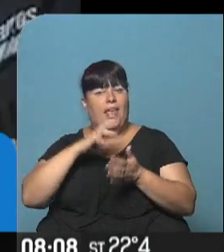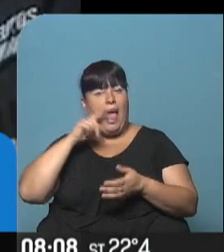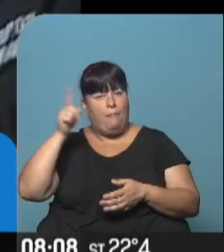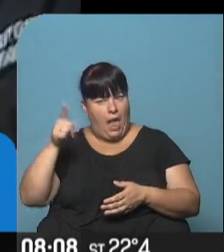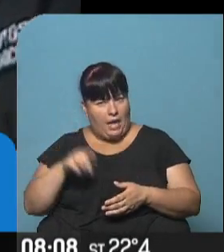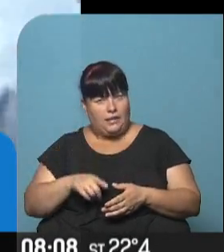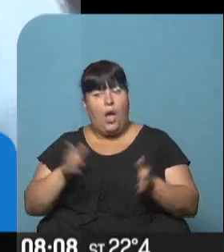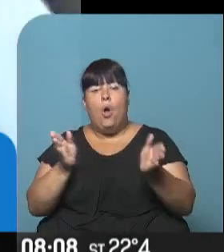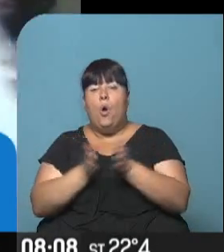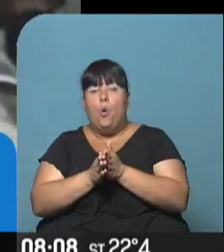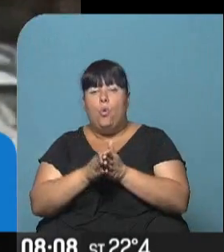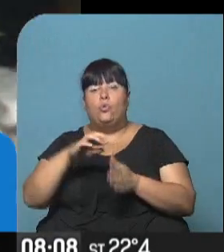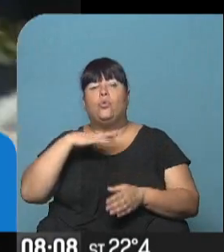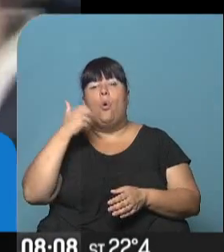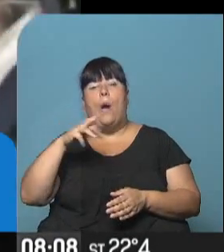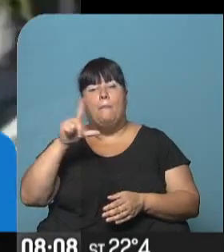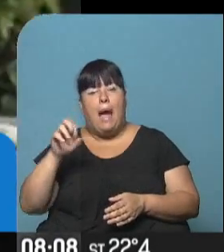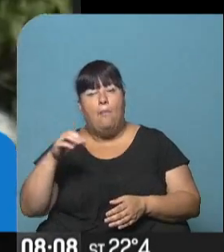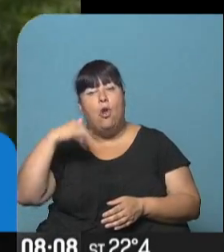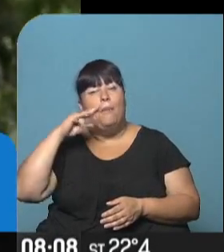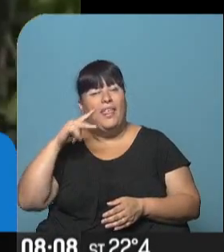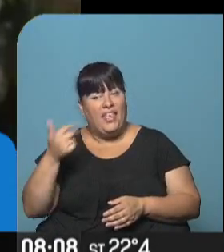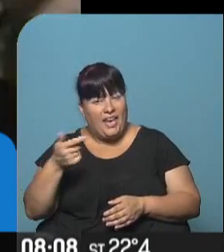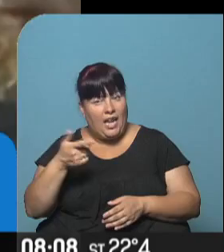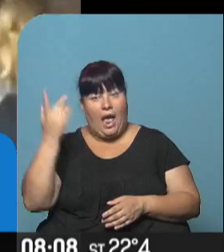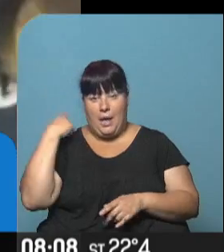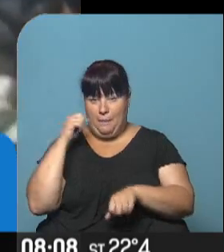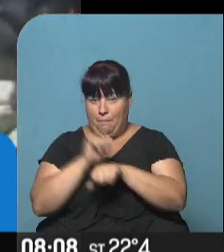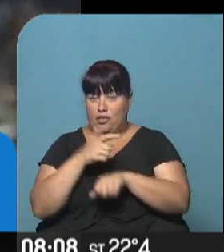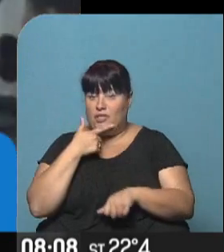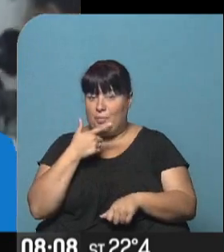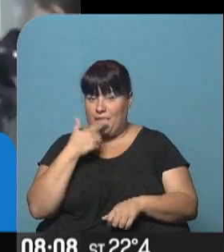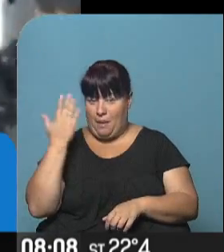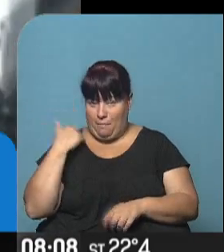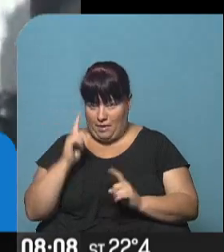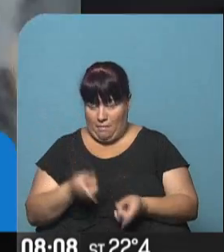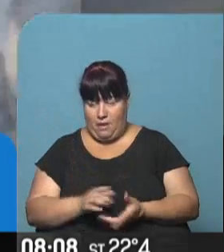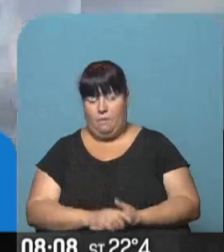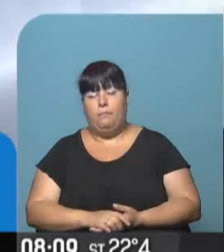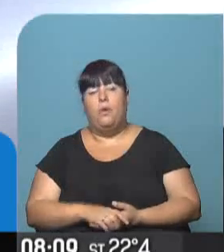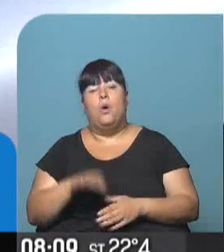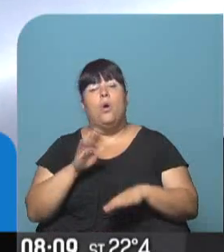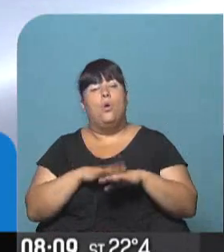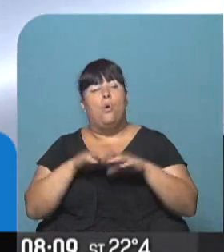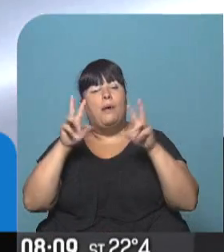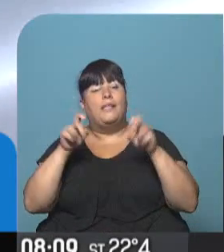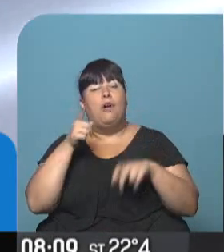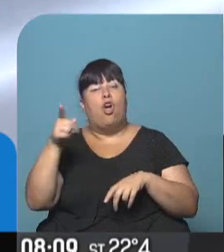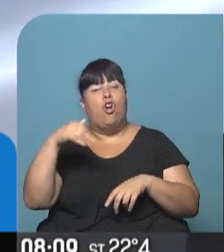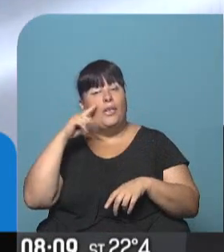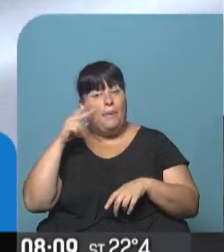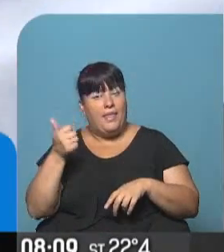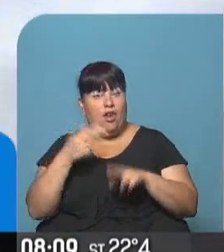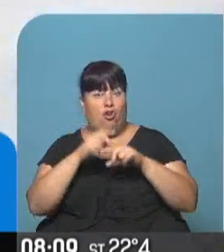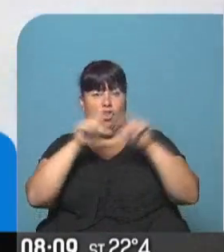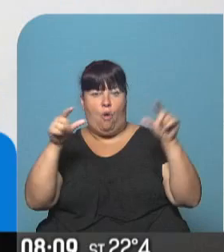platense, junto con Juan Pablo Pata Medina, quien cayó preso en septiembre pasado. A raíz de la causa contra Medina, el nombre